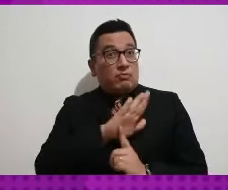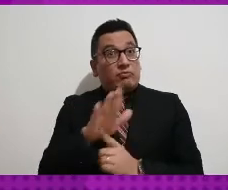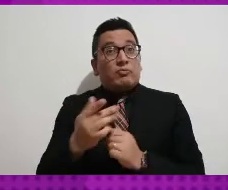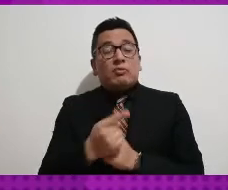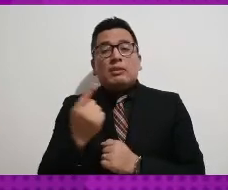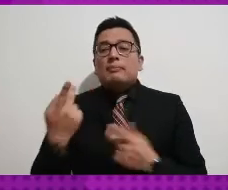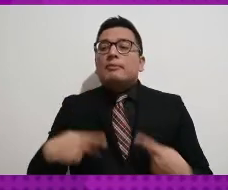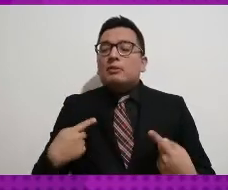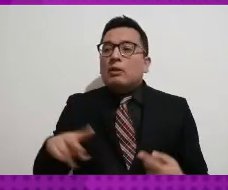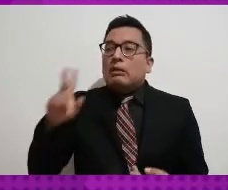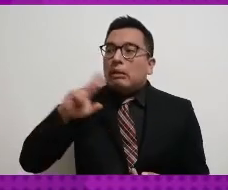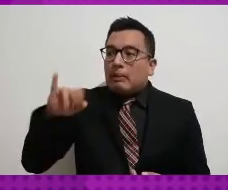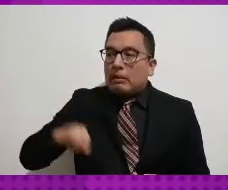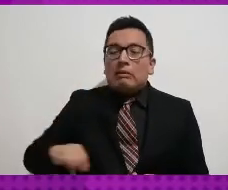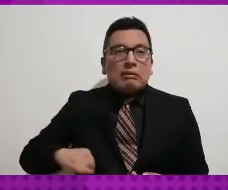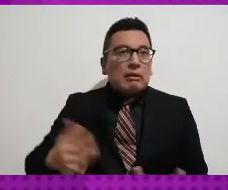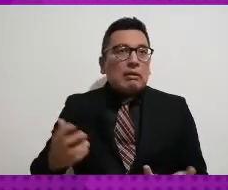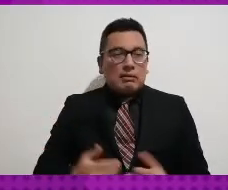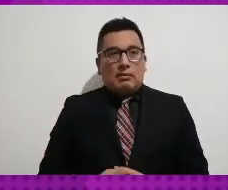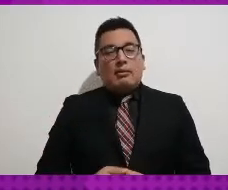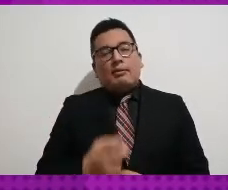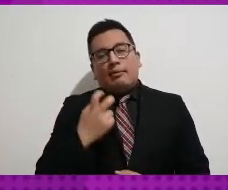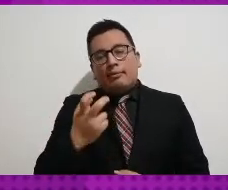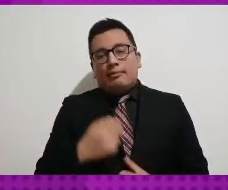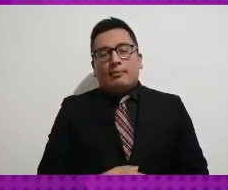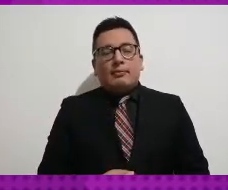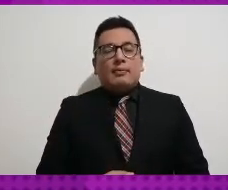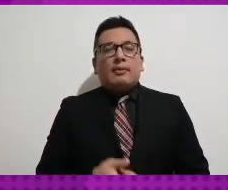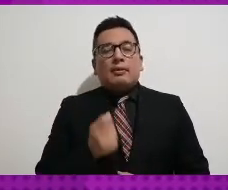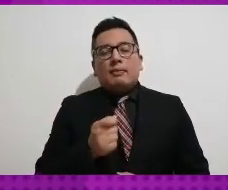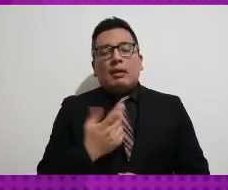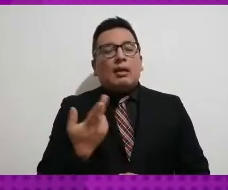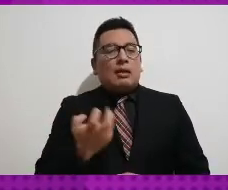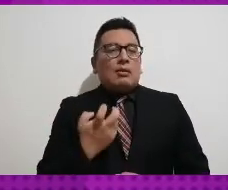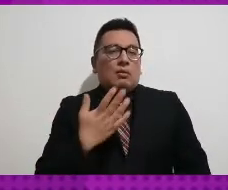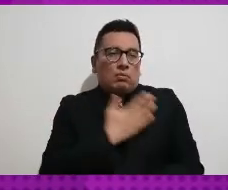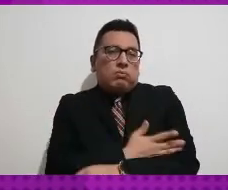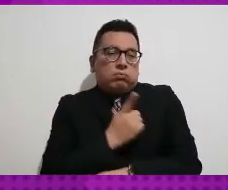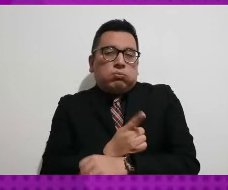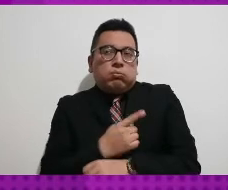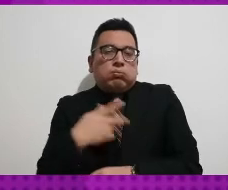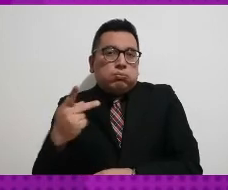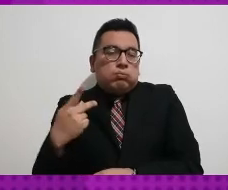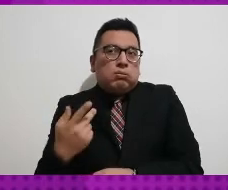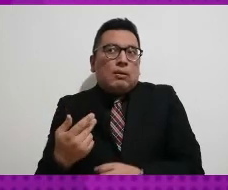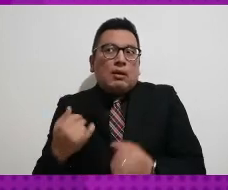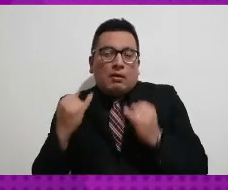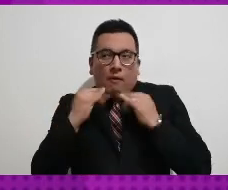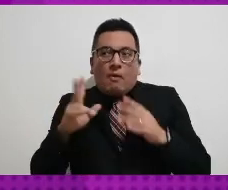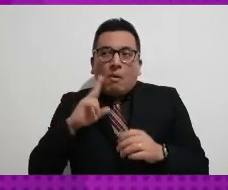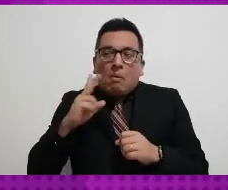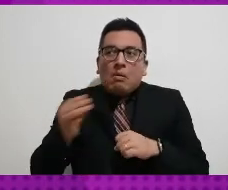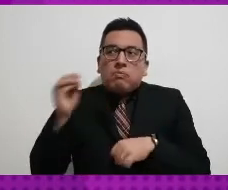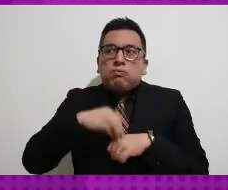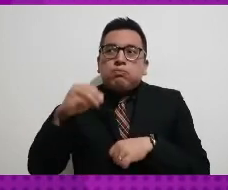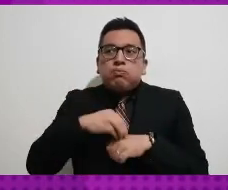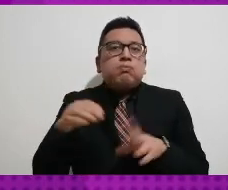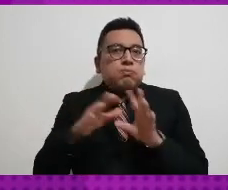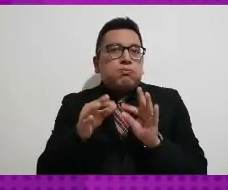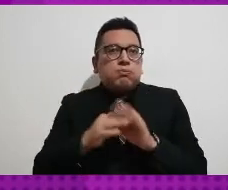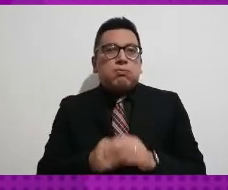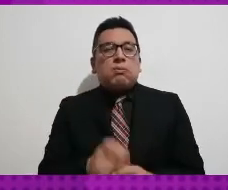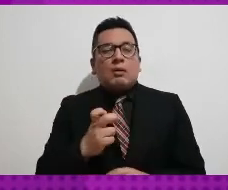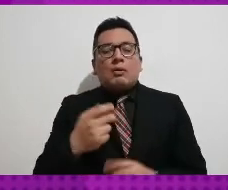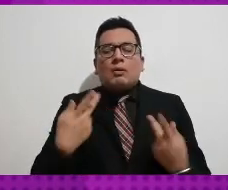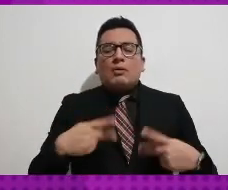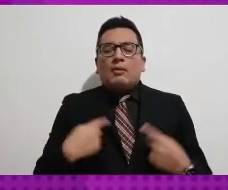el interés que representa. Este es otro ejercicio más de transparencia proactiva. para que los ciudadanos estén muy